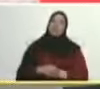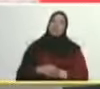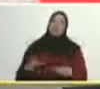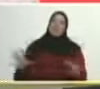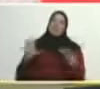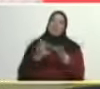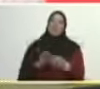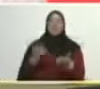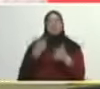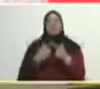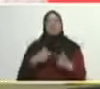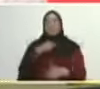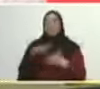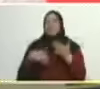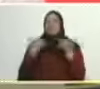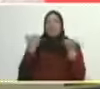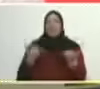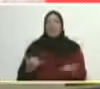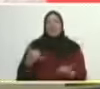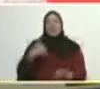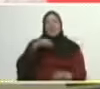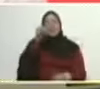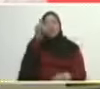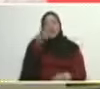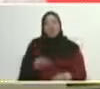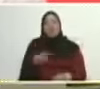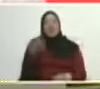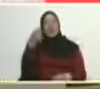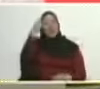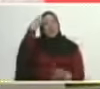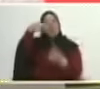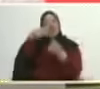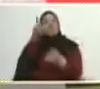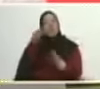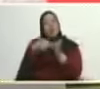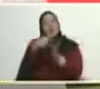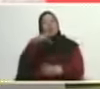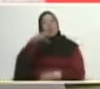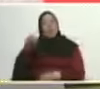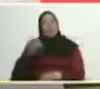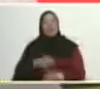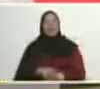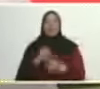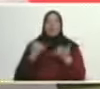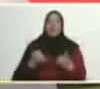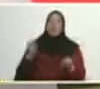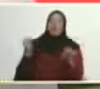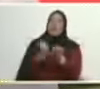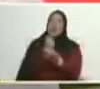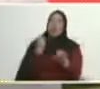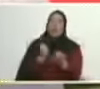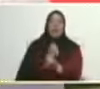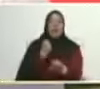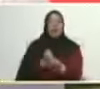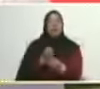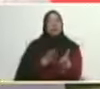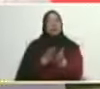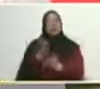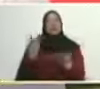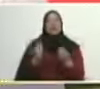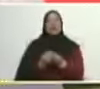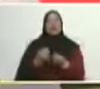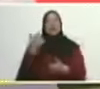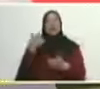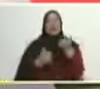es invariable, y desde ahora también con la Agenda 2030. Seguiremos trabajando sin cansancio por un